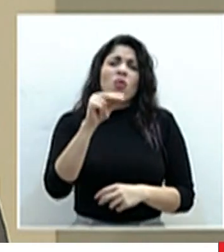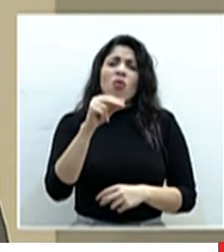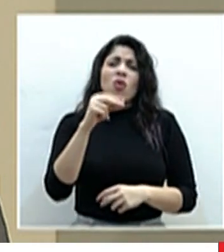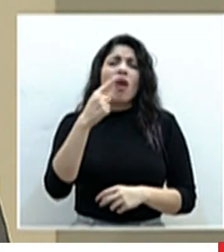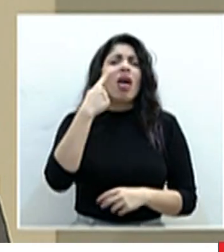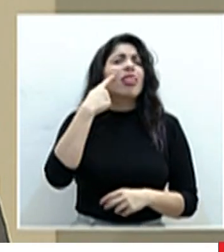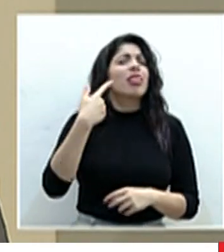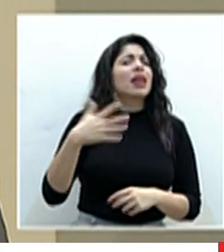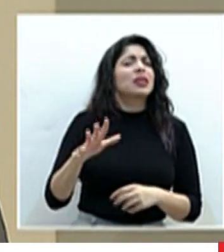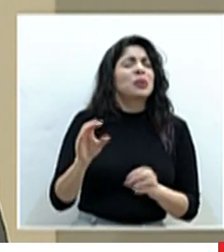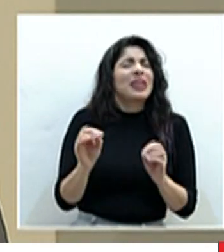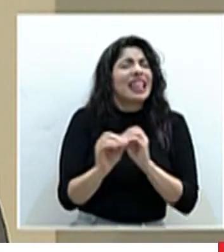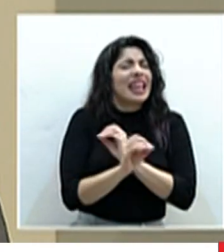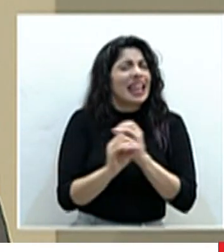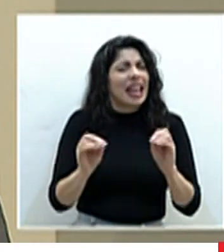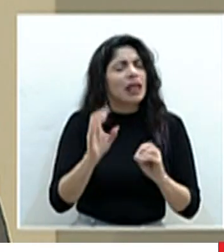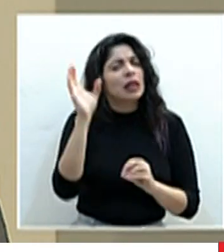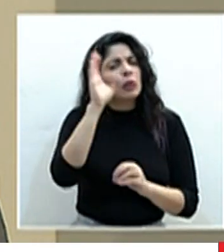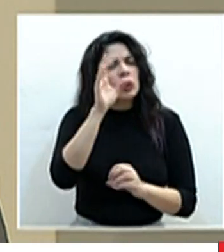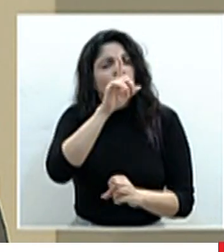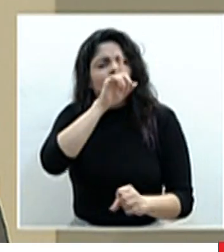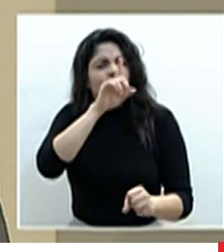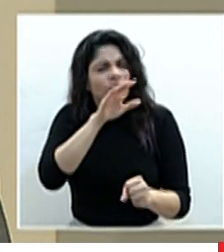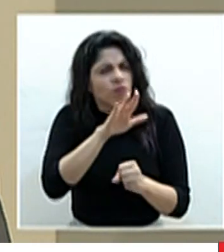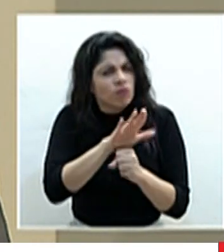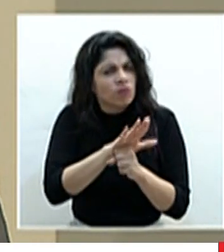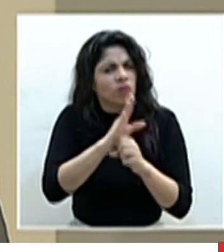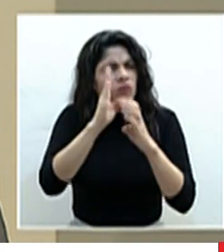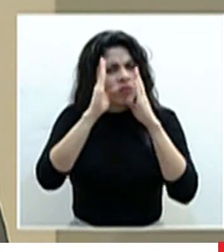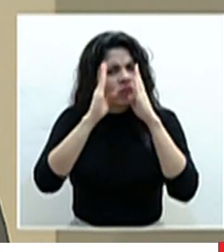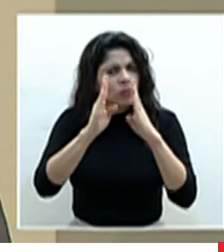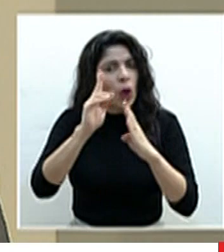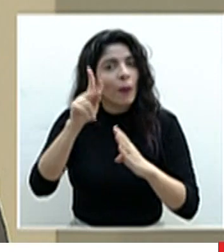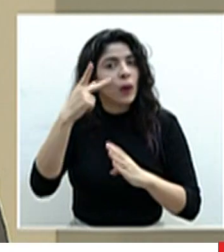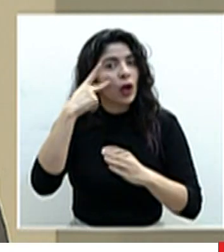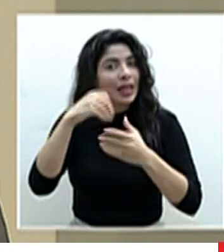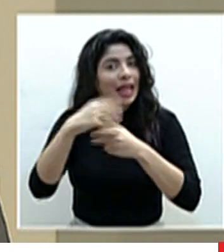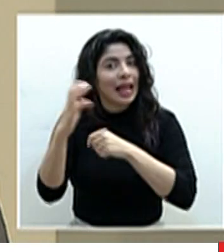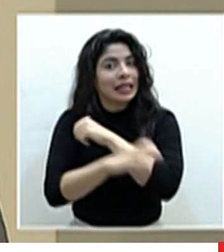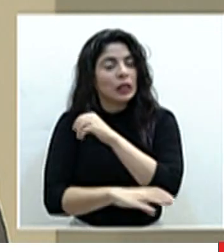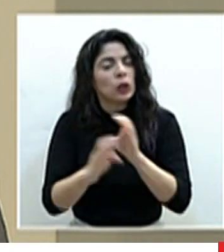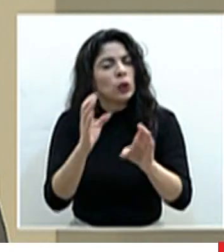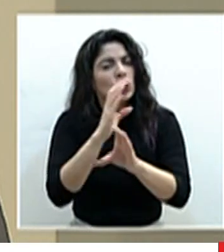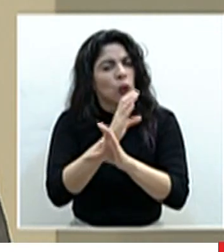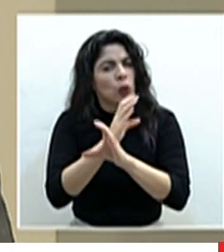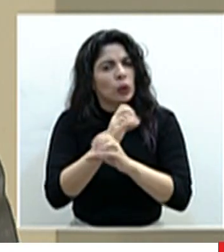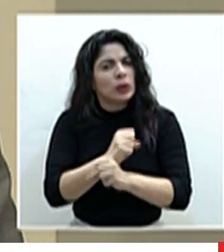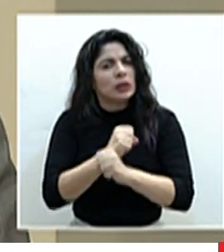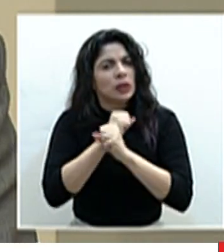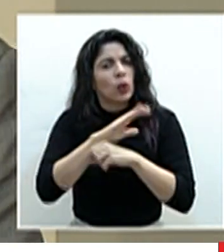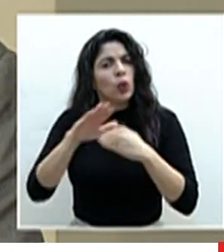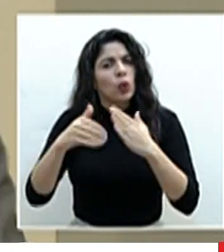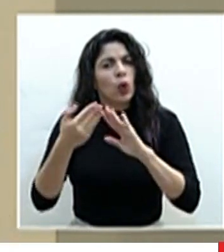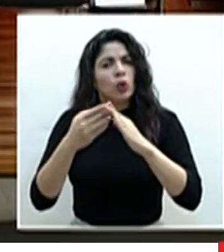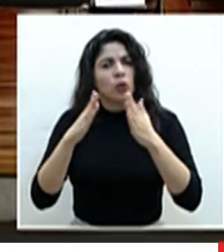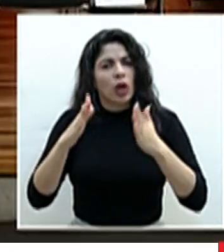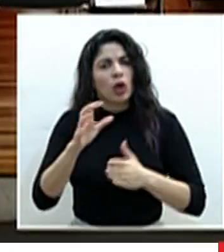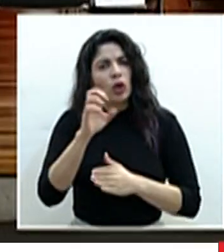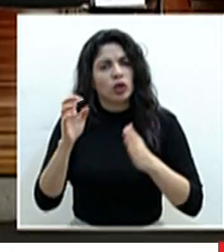ni un centímetro para garantizar desde el abordaje de la política exterior la seguridad de los ciudadanos costarricenses. Muchas